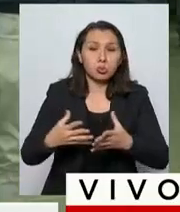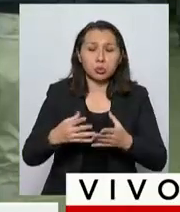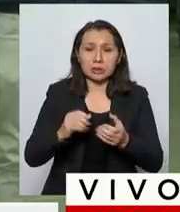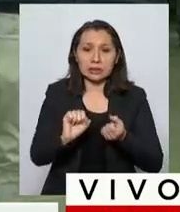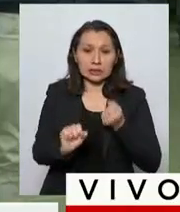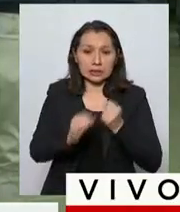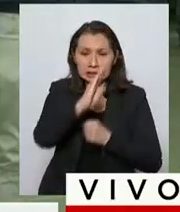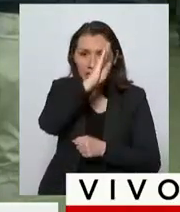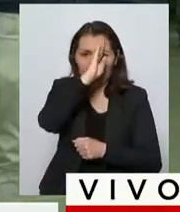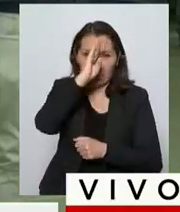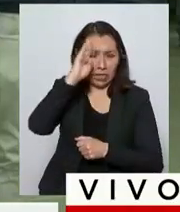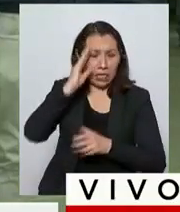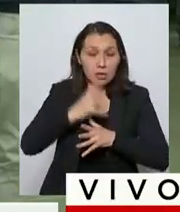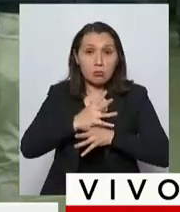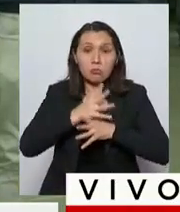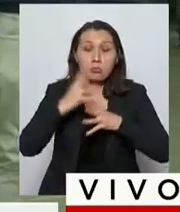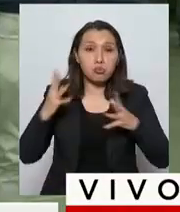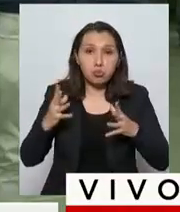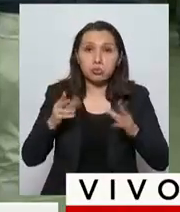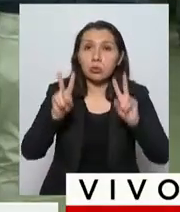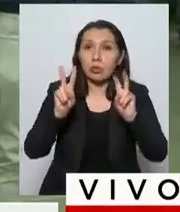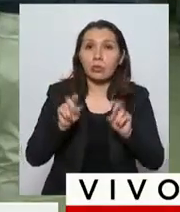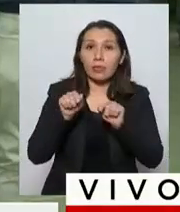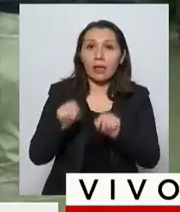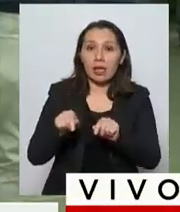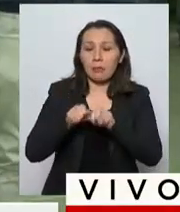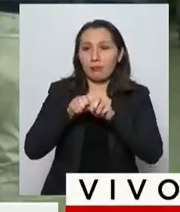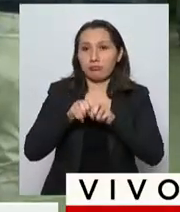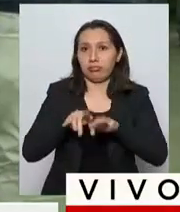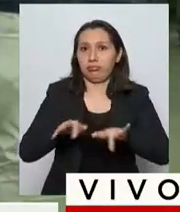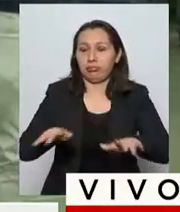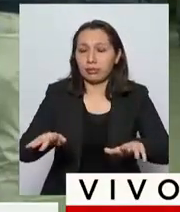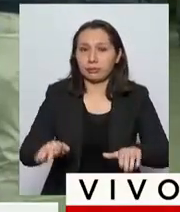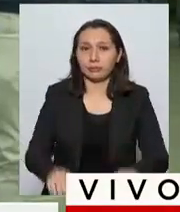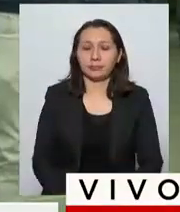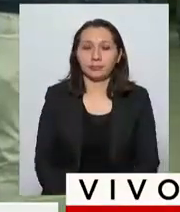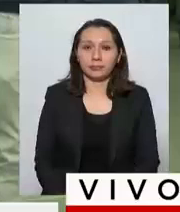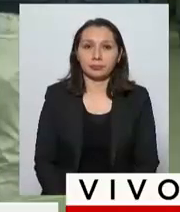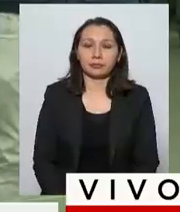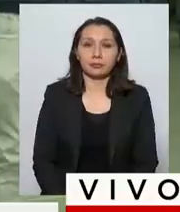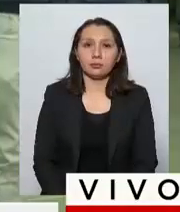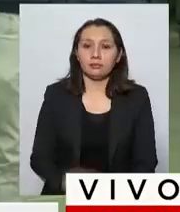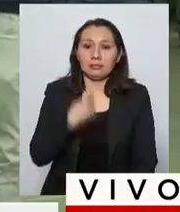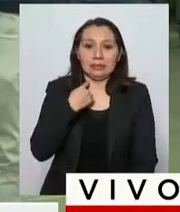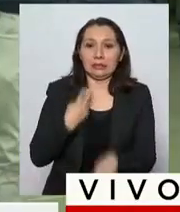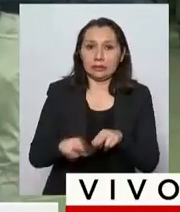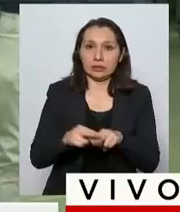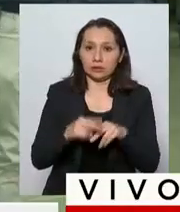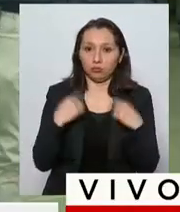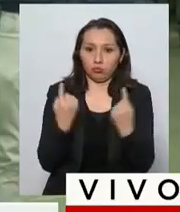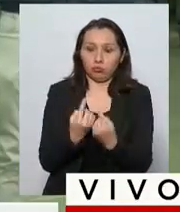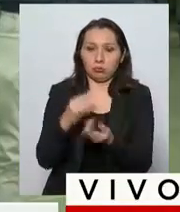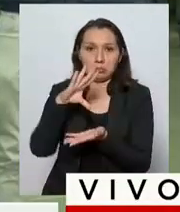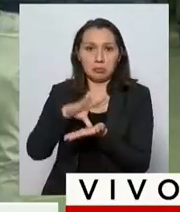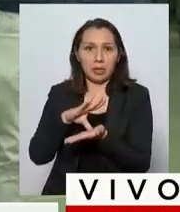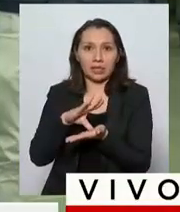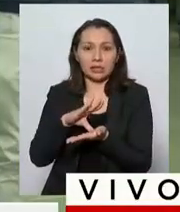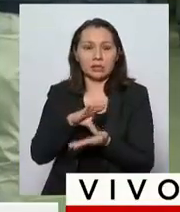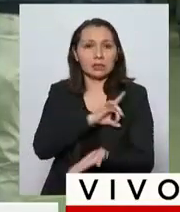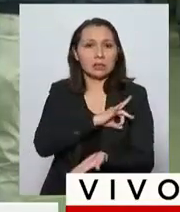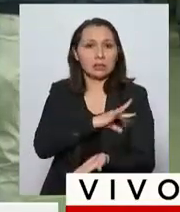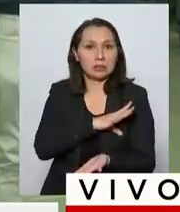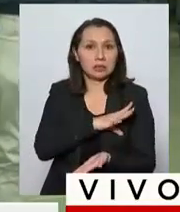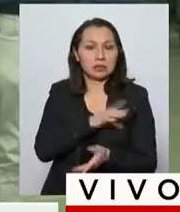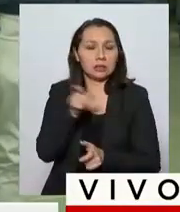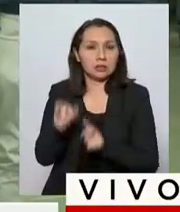estresado, demandado, producto de esta pandemia. ¿Qué hemos hecho como país, como